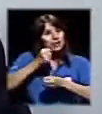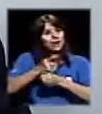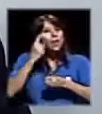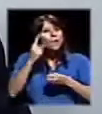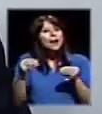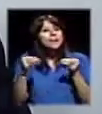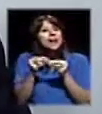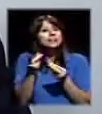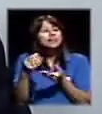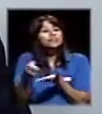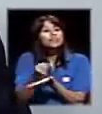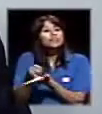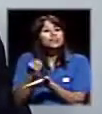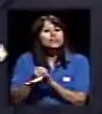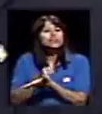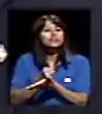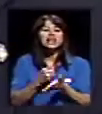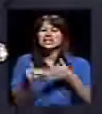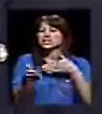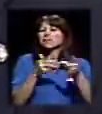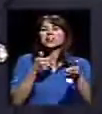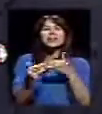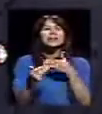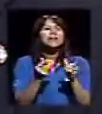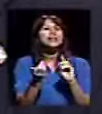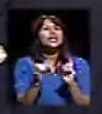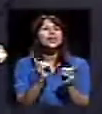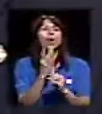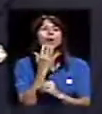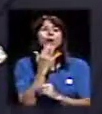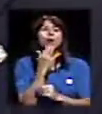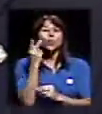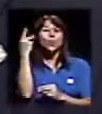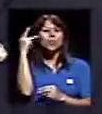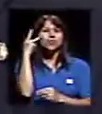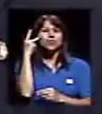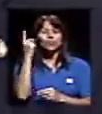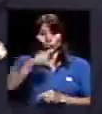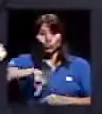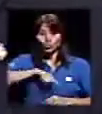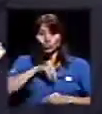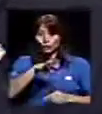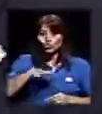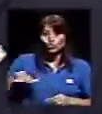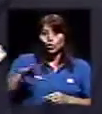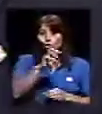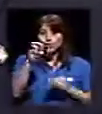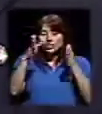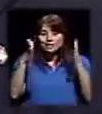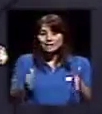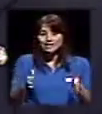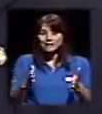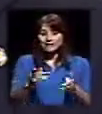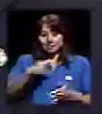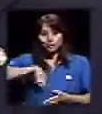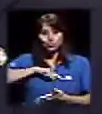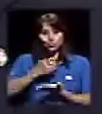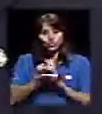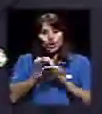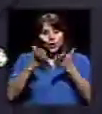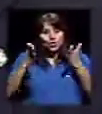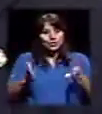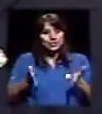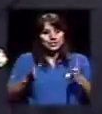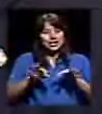que, con independencia del color político y ante todo siendo costarricenses y siendo nosotros economistas egresados de